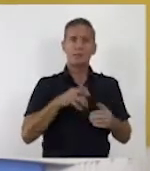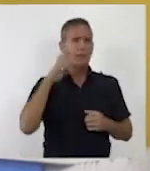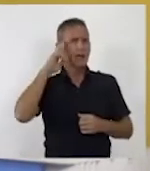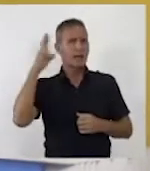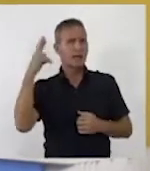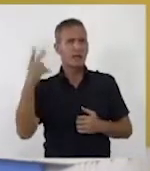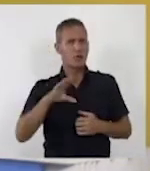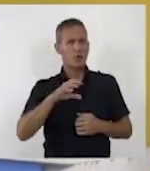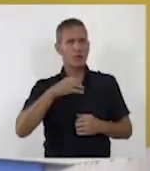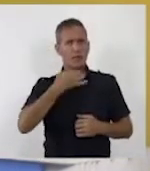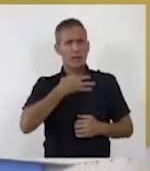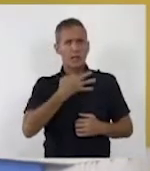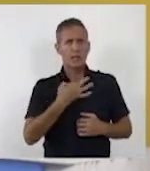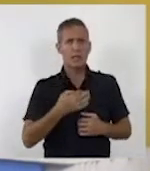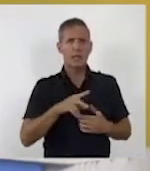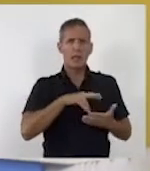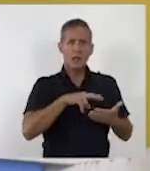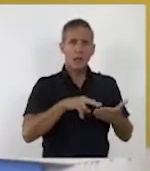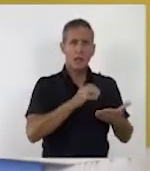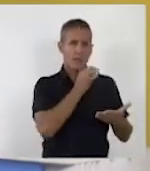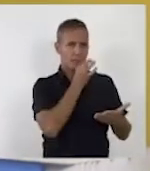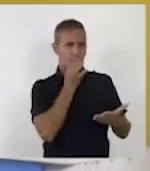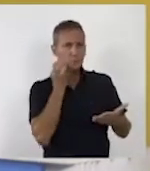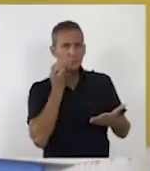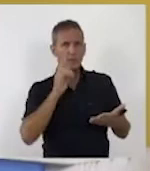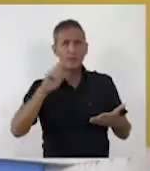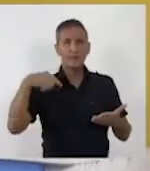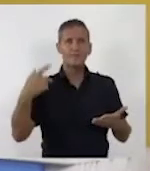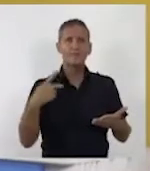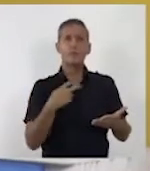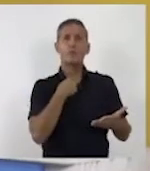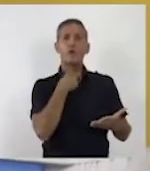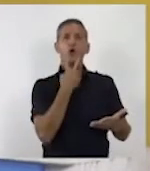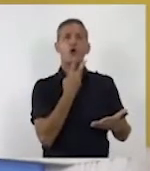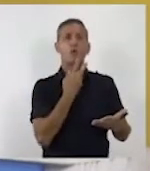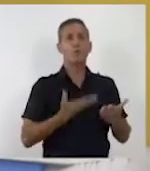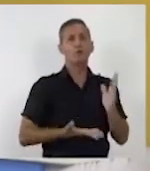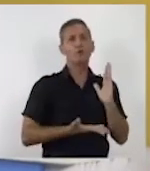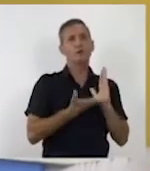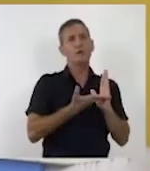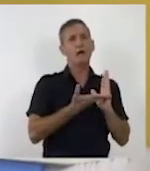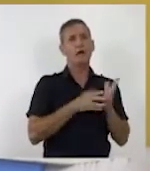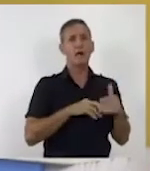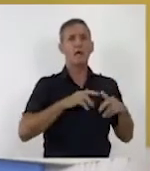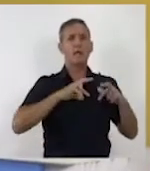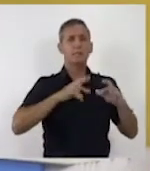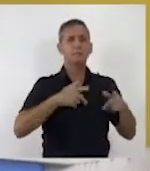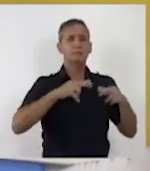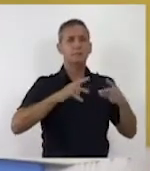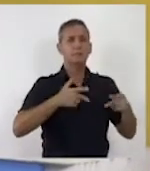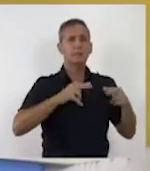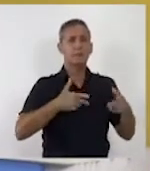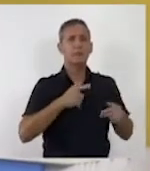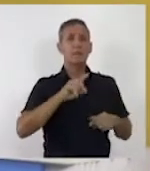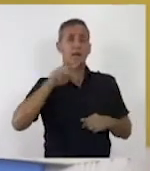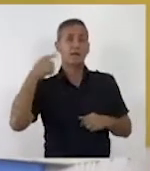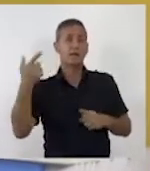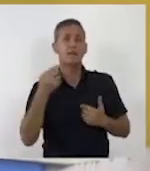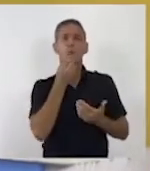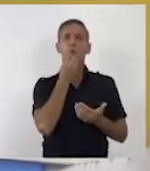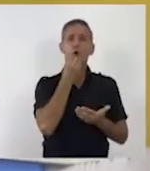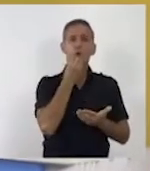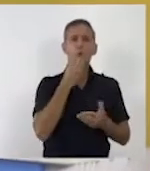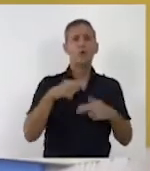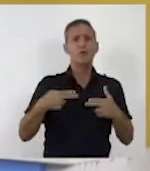recuerden que les digo leer en silencio después leer en voz alta tantas veces como sea necesario para que puedan realizar las